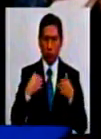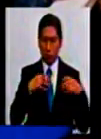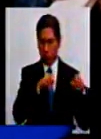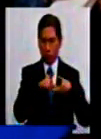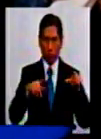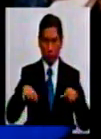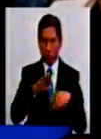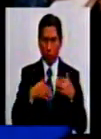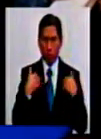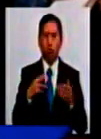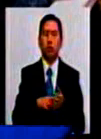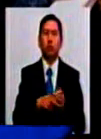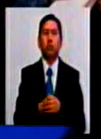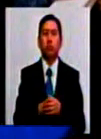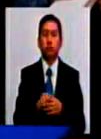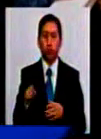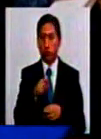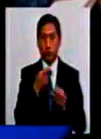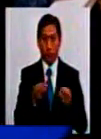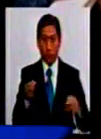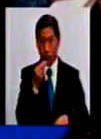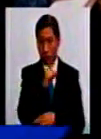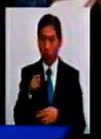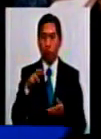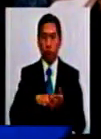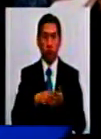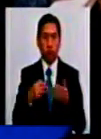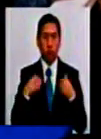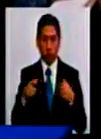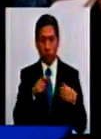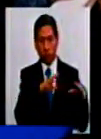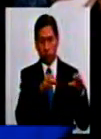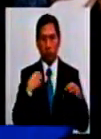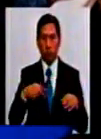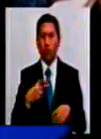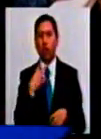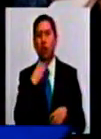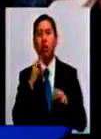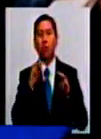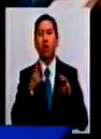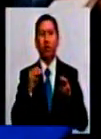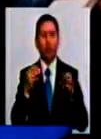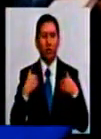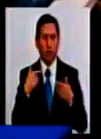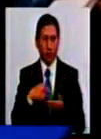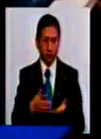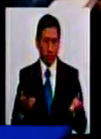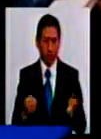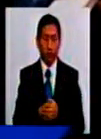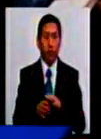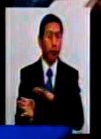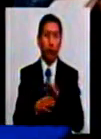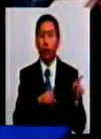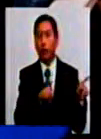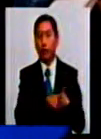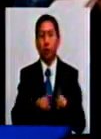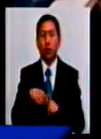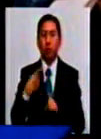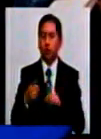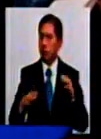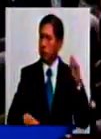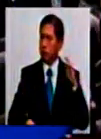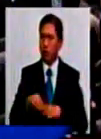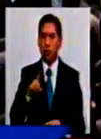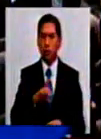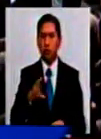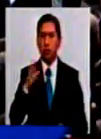de nuestros recursos naturales, nos cerró y privó de un acceso soberano al Océano Pacífico. Además de que por más de un siglo